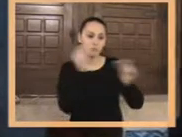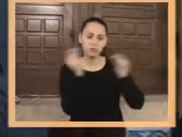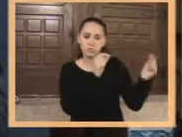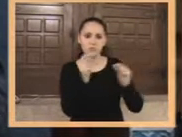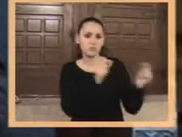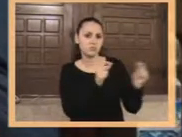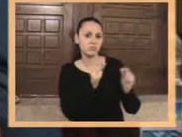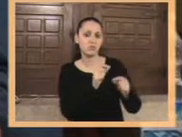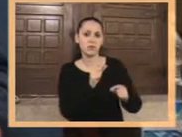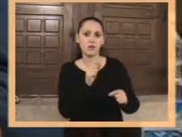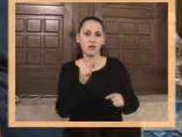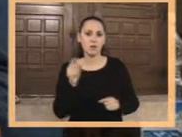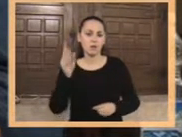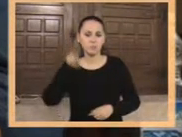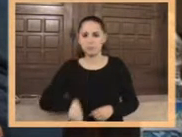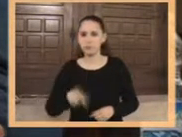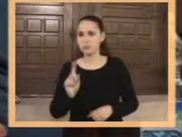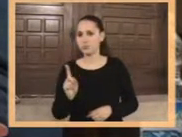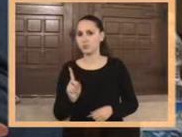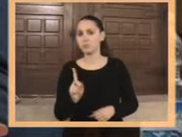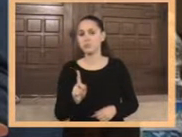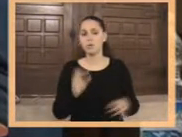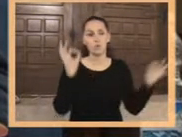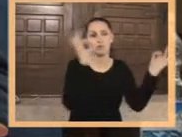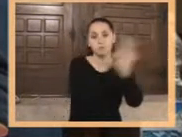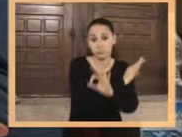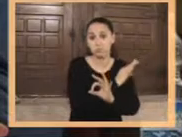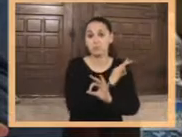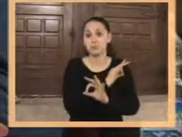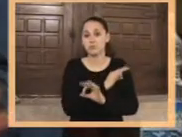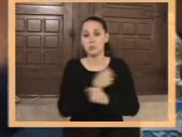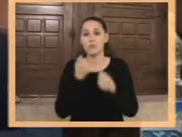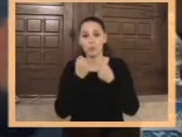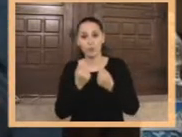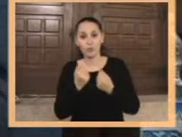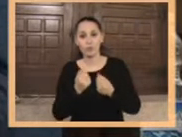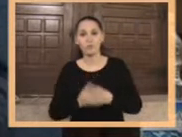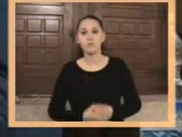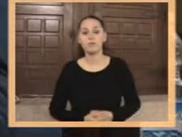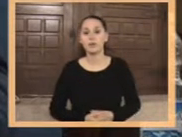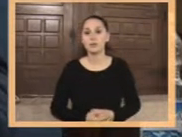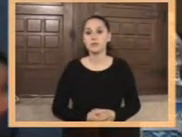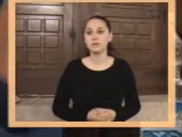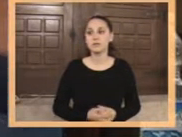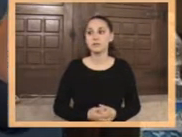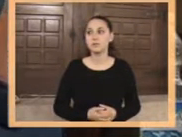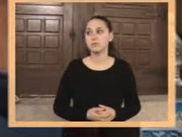discrepancia en los criterios que estamos manteniendo aquí dos grupos políticos, señor Hernández. No pretenda meterse